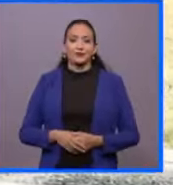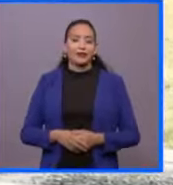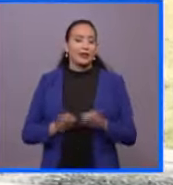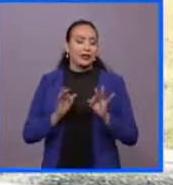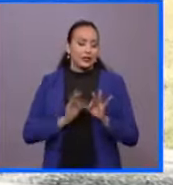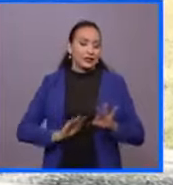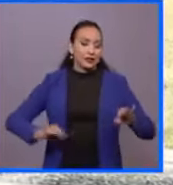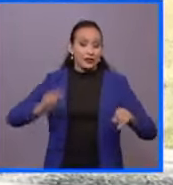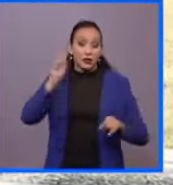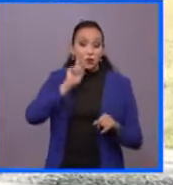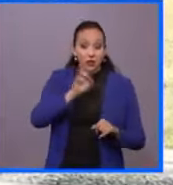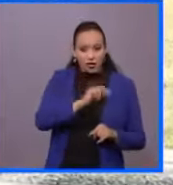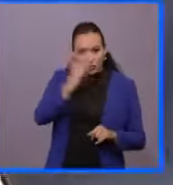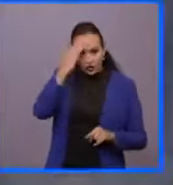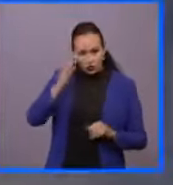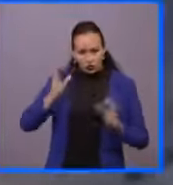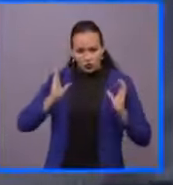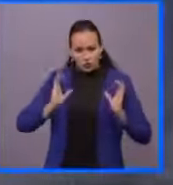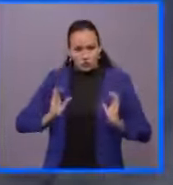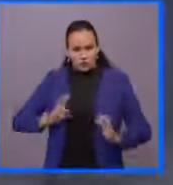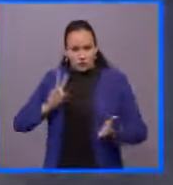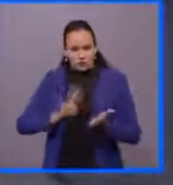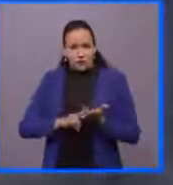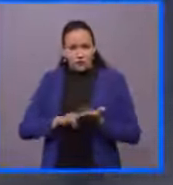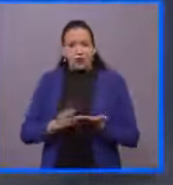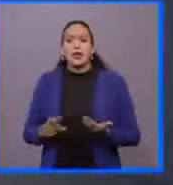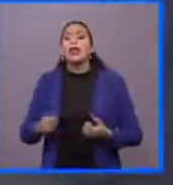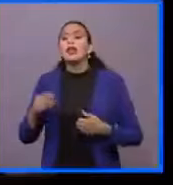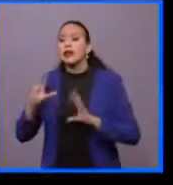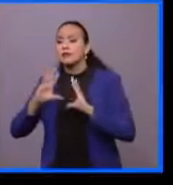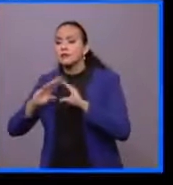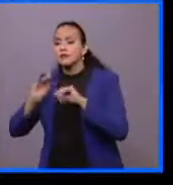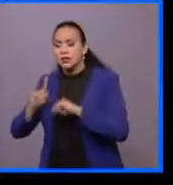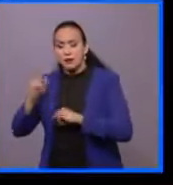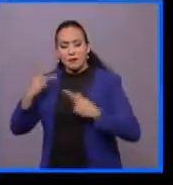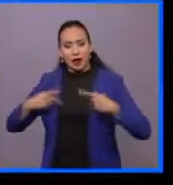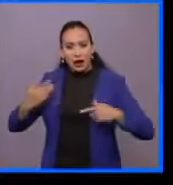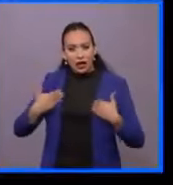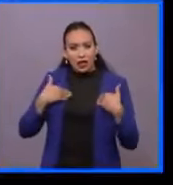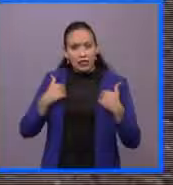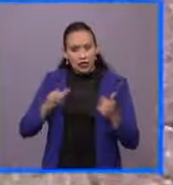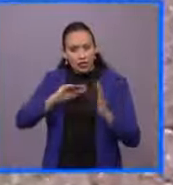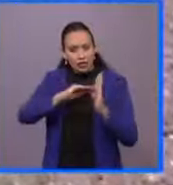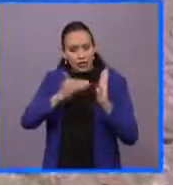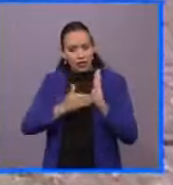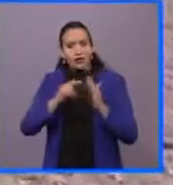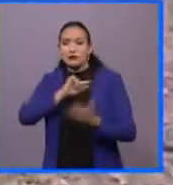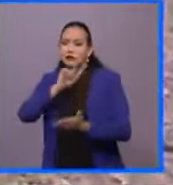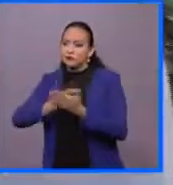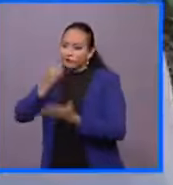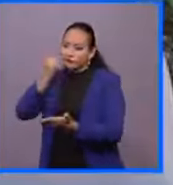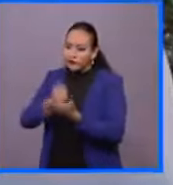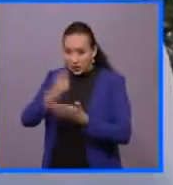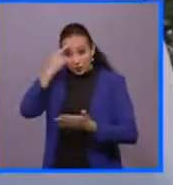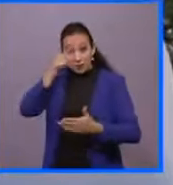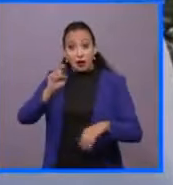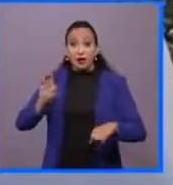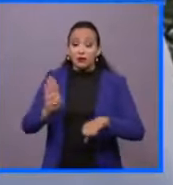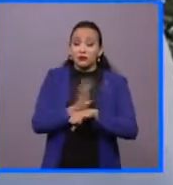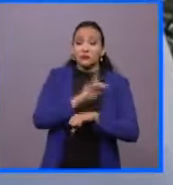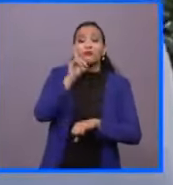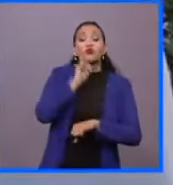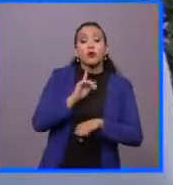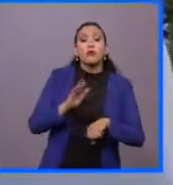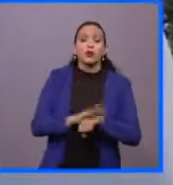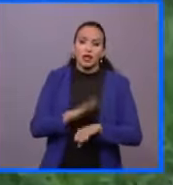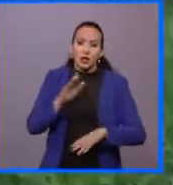Es fundamental vincular la bioética con los feminismos para entender la magnitud de las estrategias políticas que pretenden